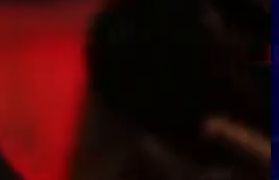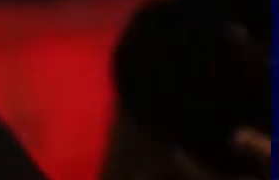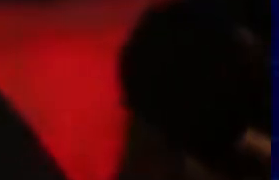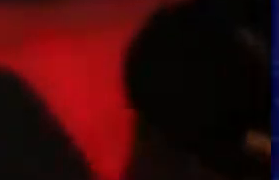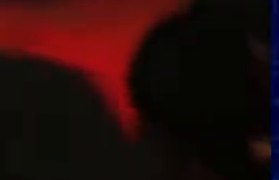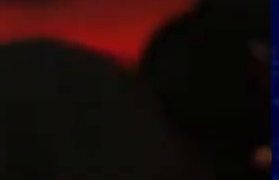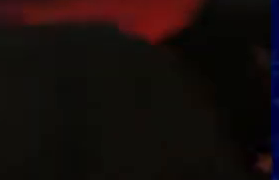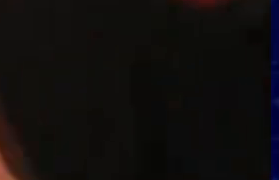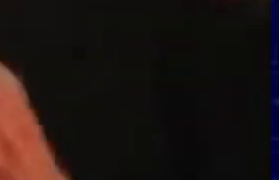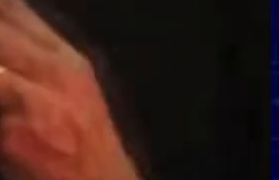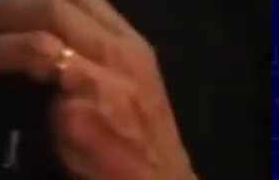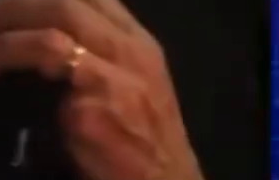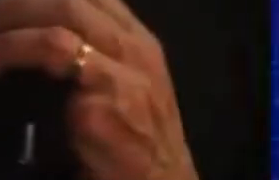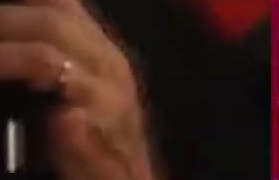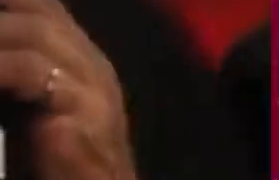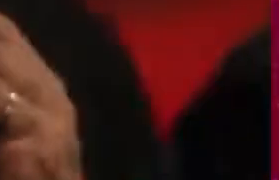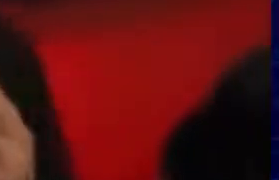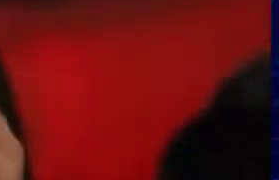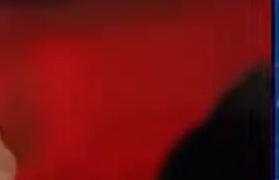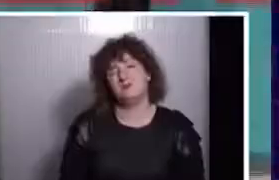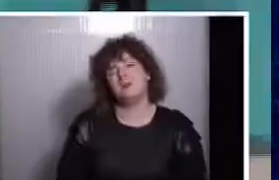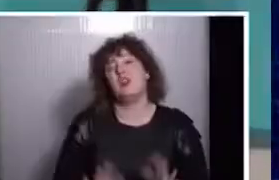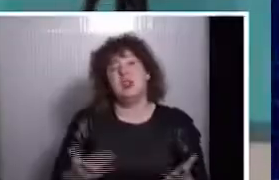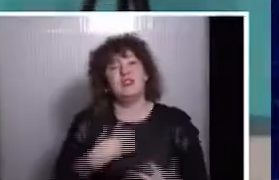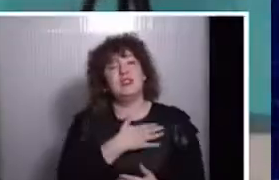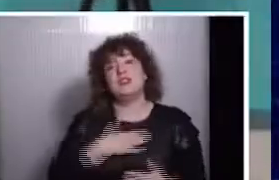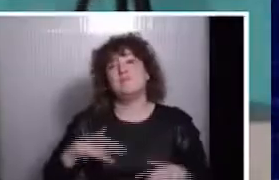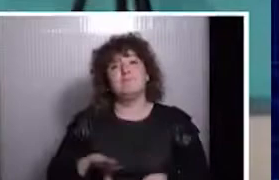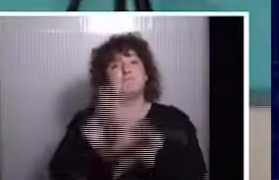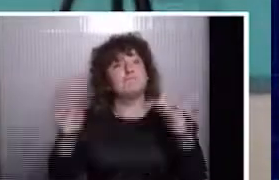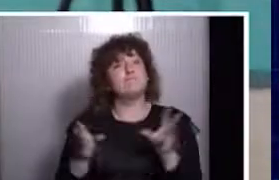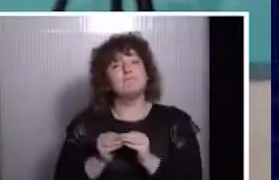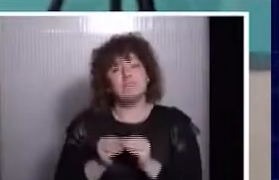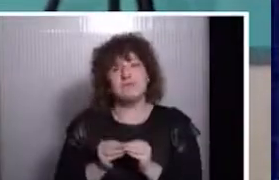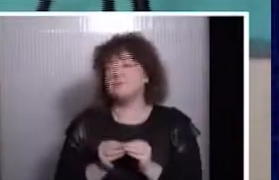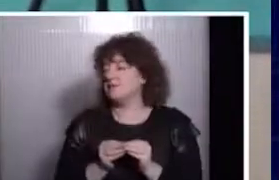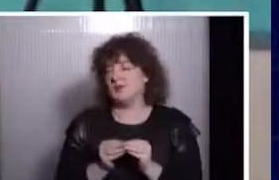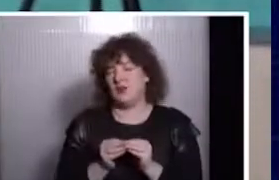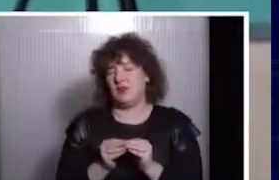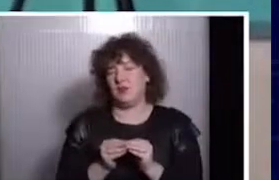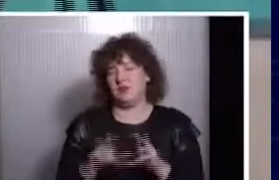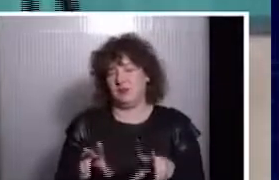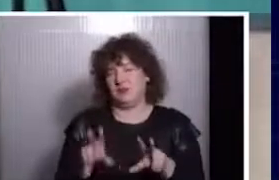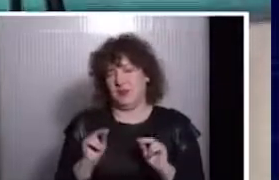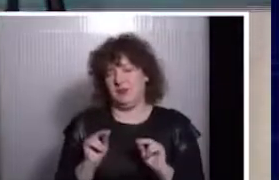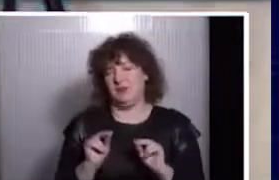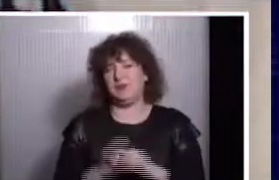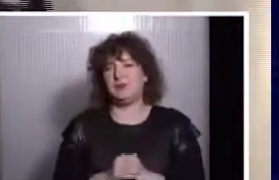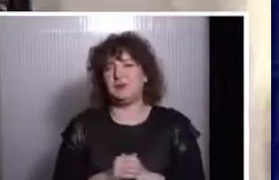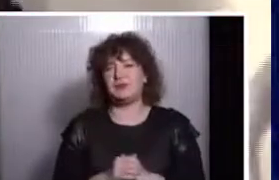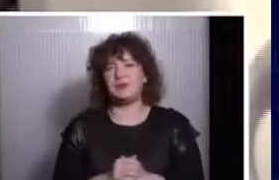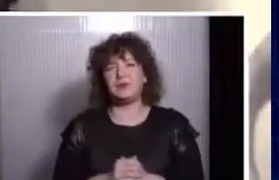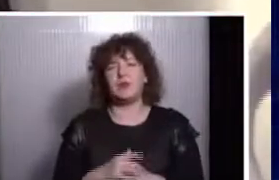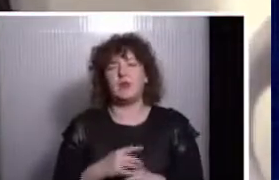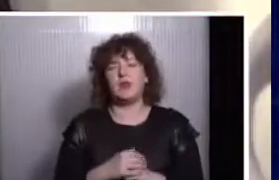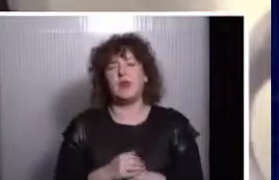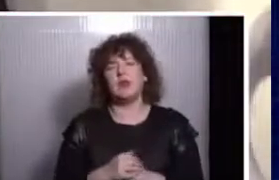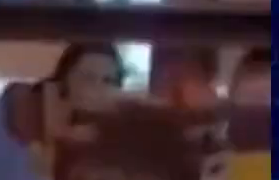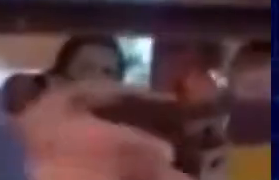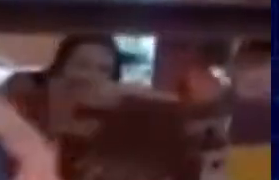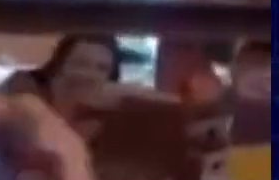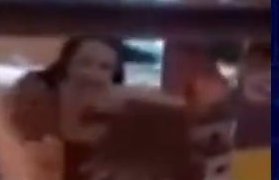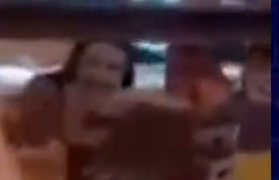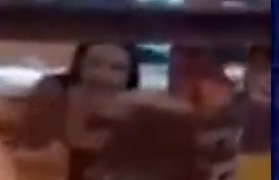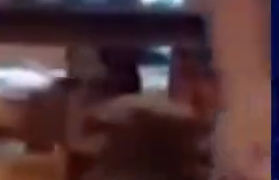a una caída progresiva, aunque gradual, pequeña, de Lula, un incremento grande de Bolsonaro, sobre